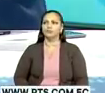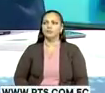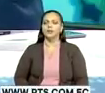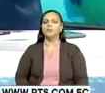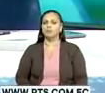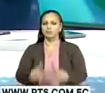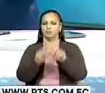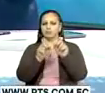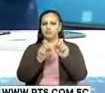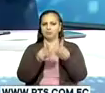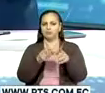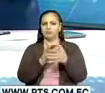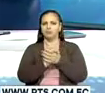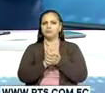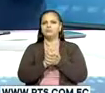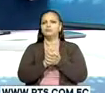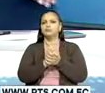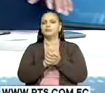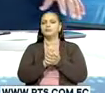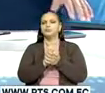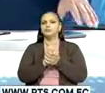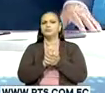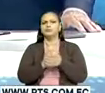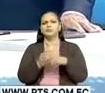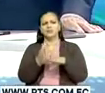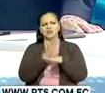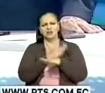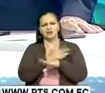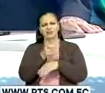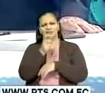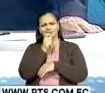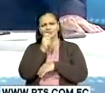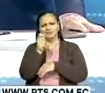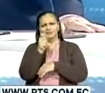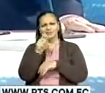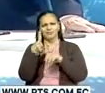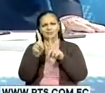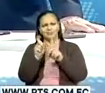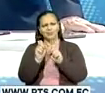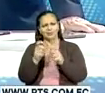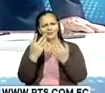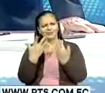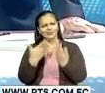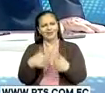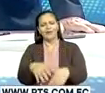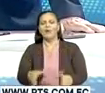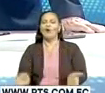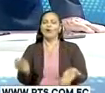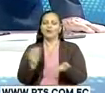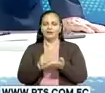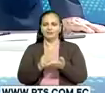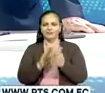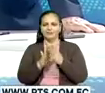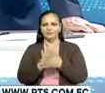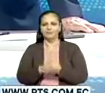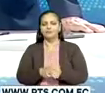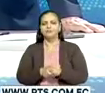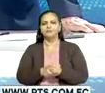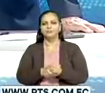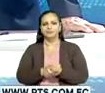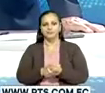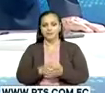Y la otra, José. Ya lo habíamos incluso analizado en el enlace anterior, pero vale la pena repetirlo, mayor Chávez. ¿Cuáles son